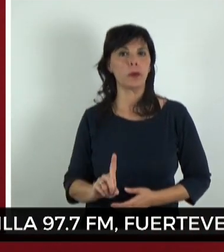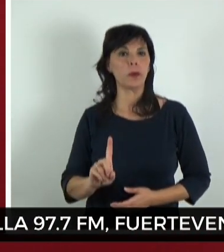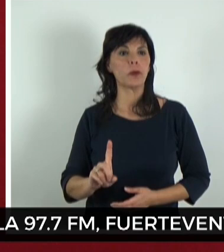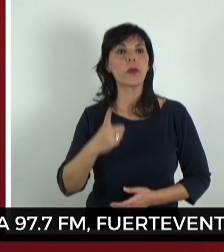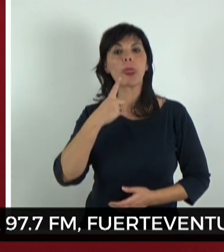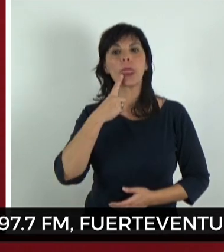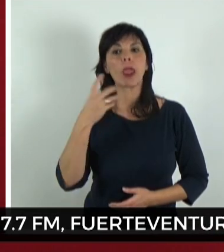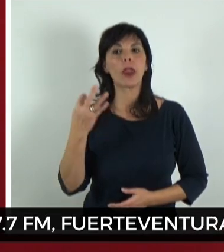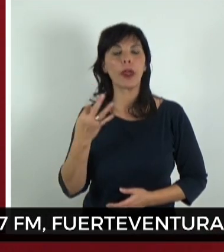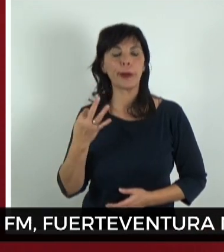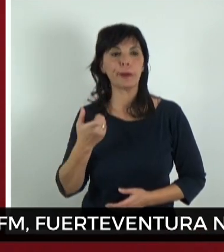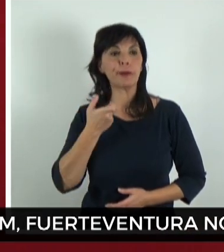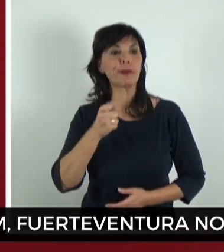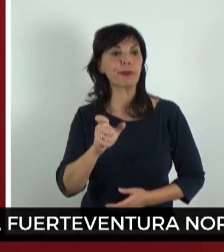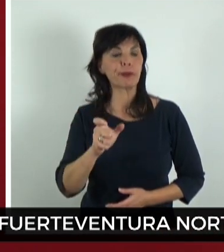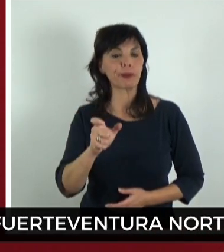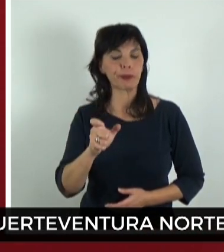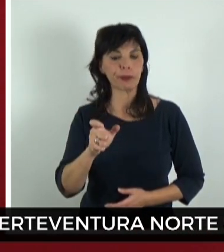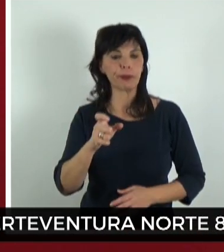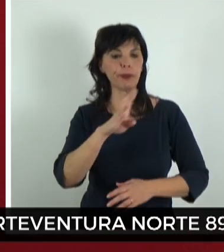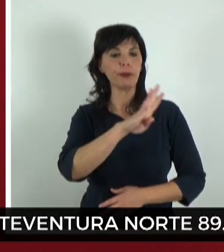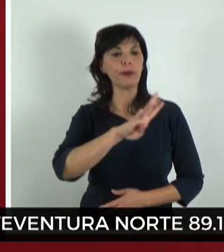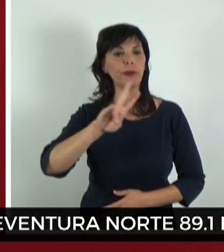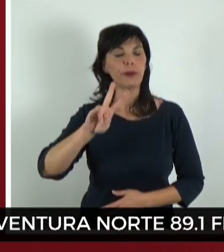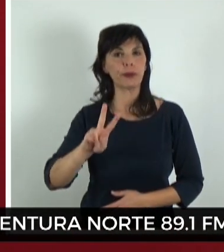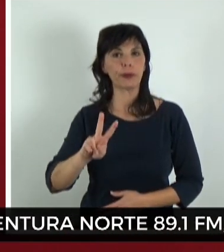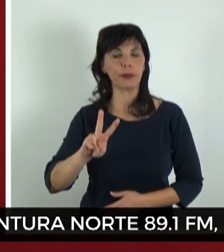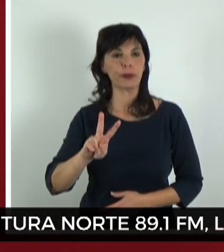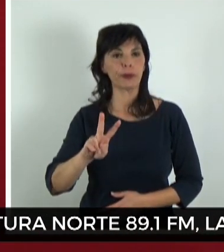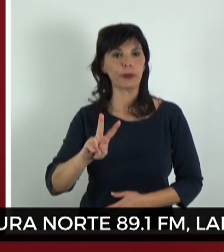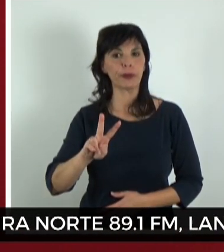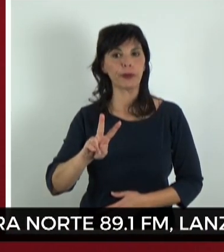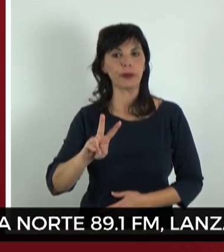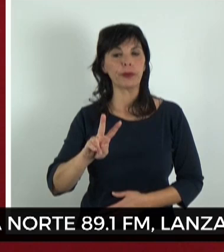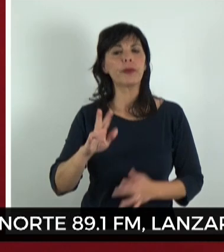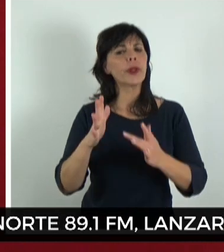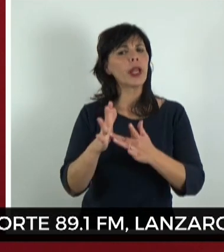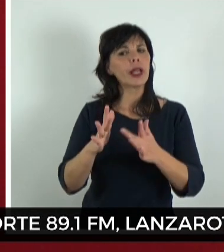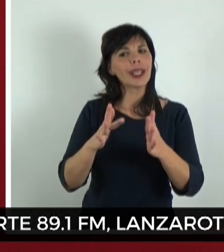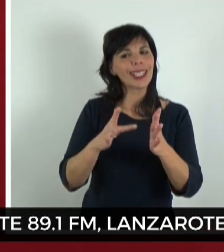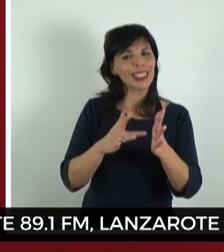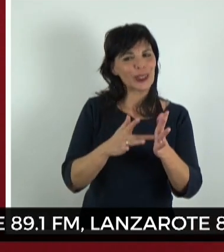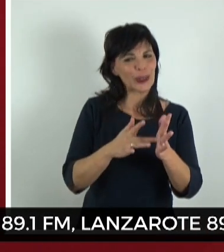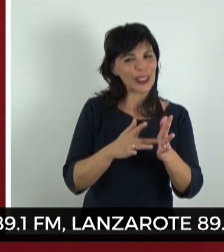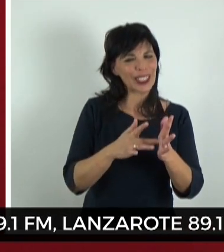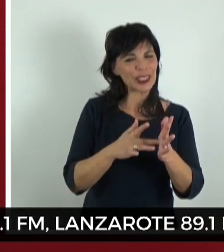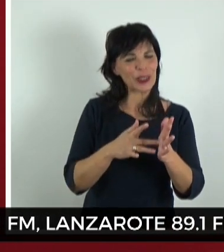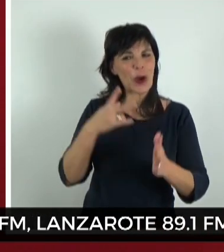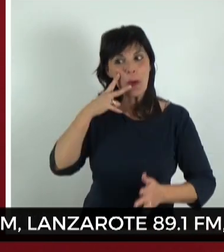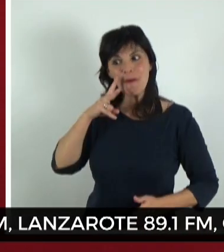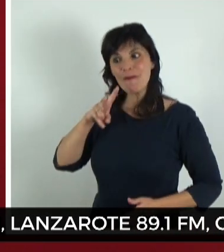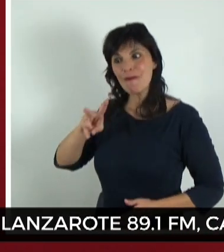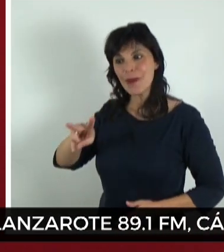dice en el versículo 42, y Jesucristo mirándole, le